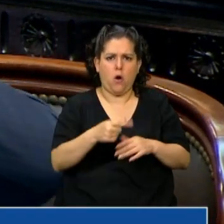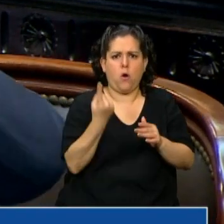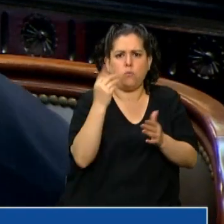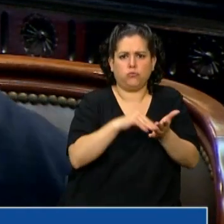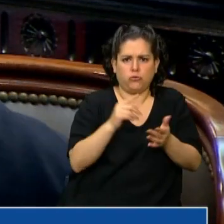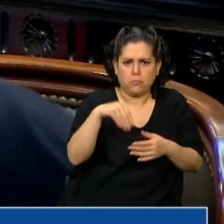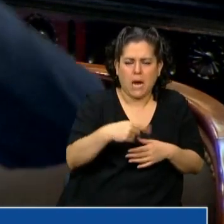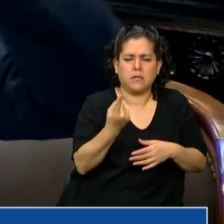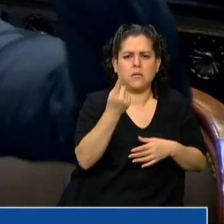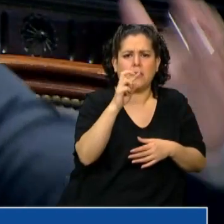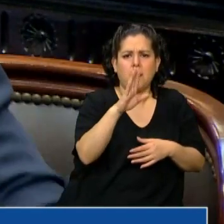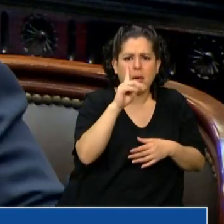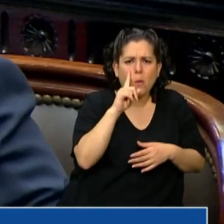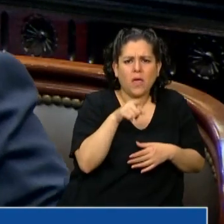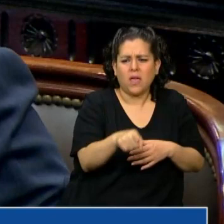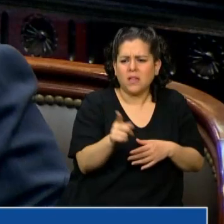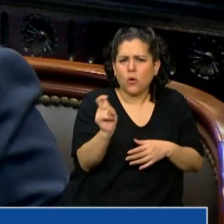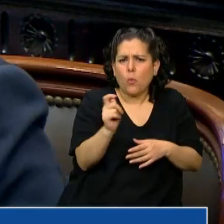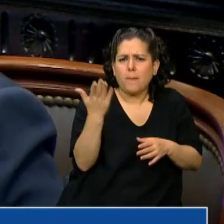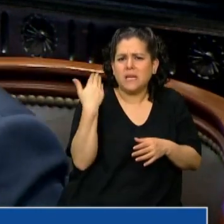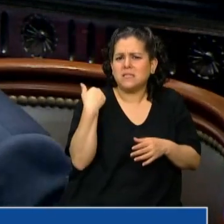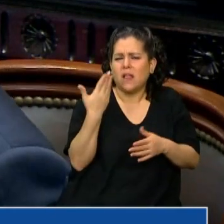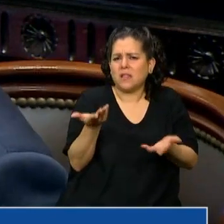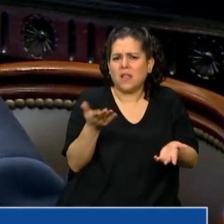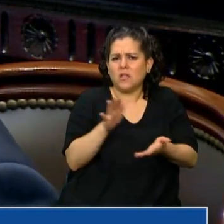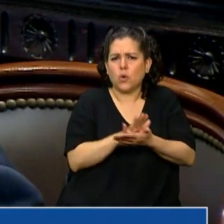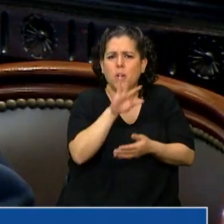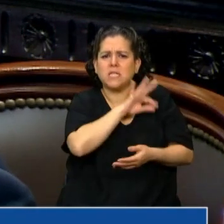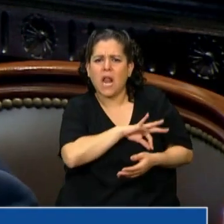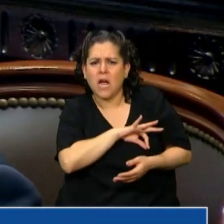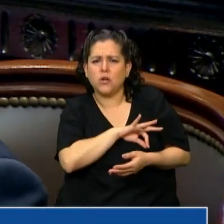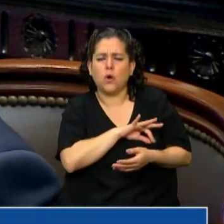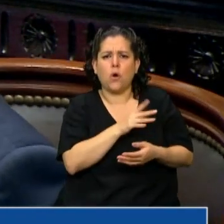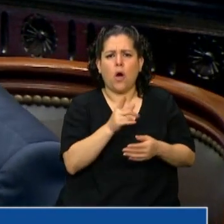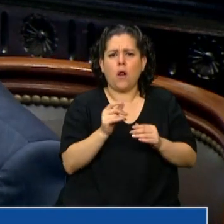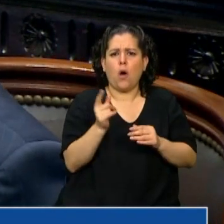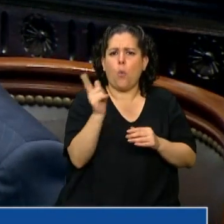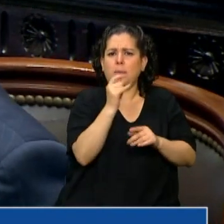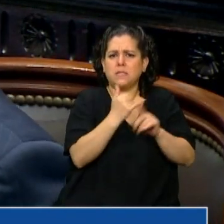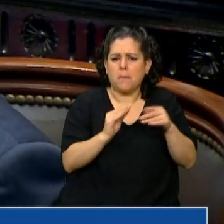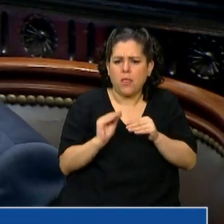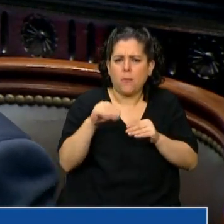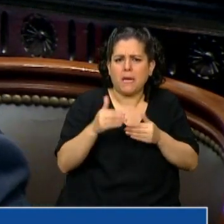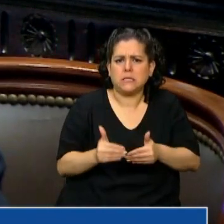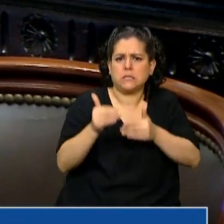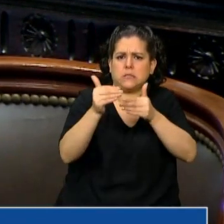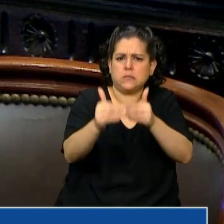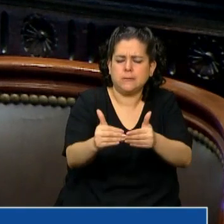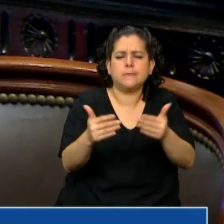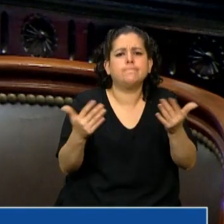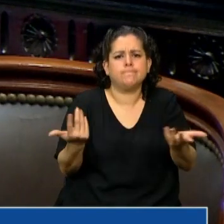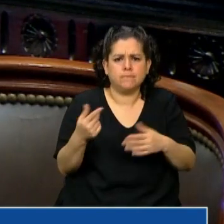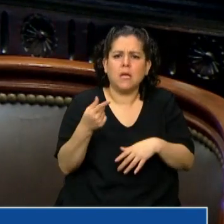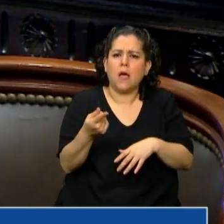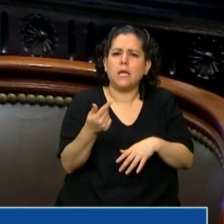casos 1 mes o 1 mes y medio de salarios para algunas provincias, ahora es 1 mes o 1 mes y medio más. Se está llegando a afectar